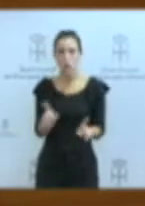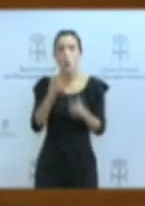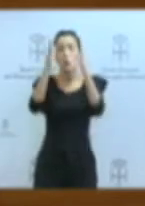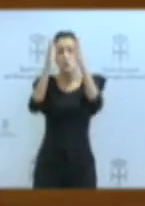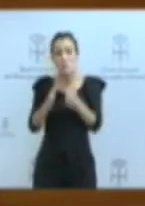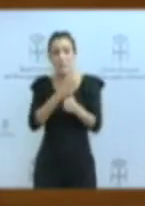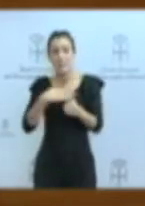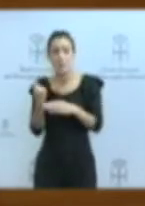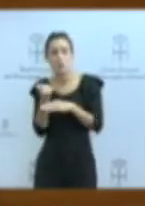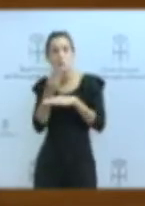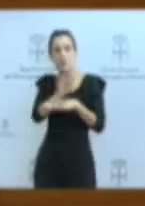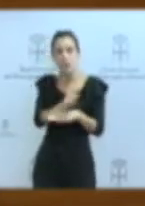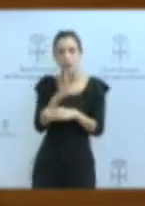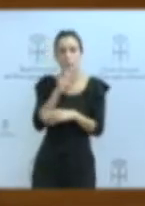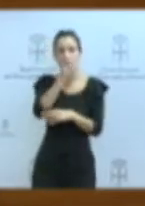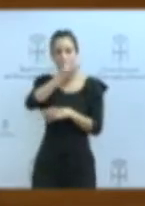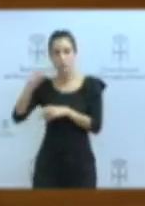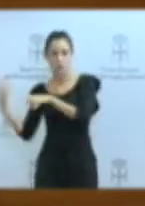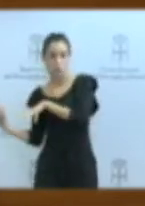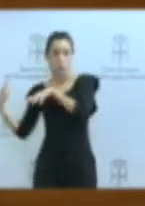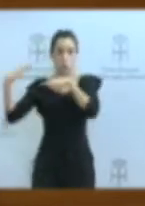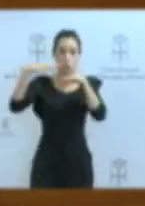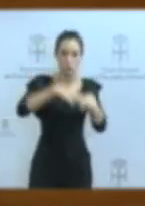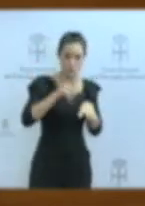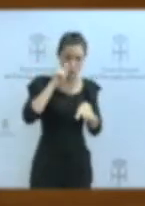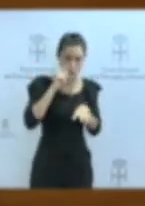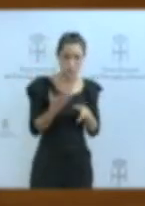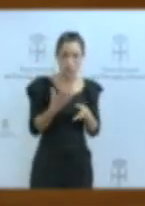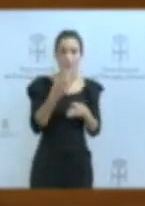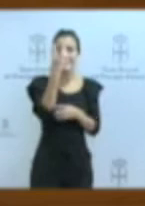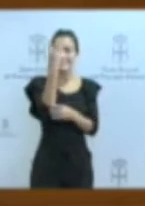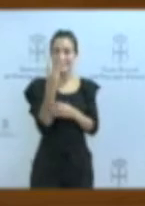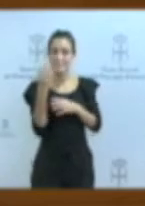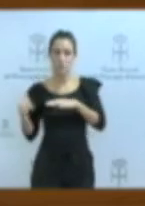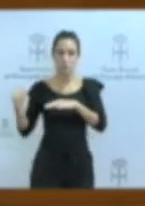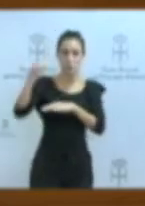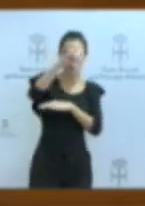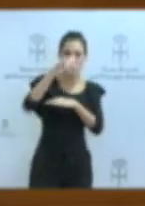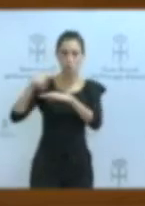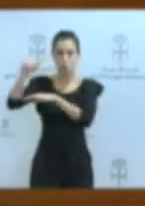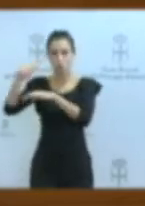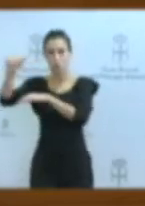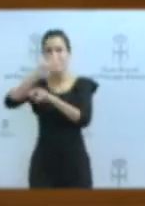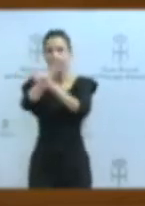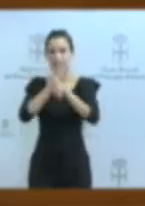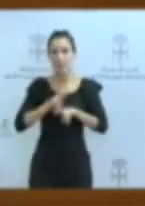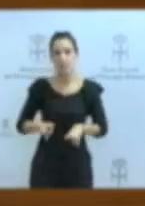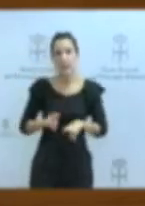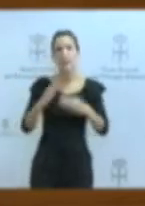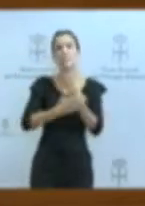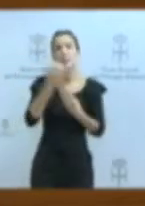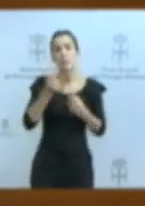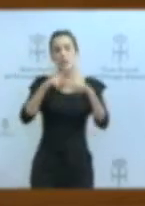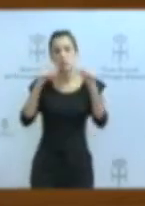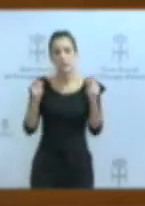fuera las tres rutas internacionales que demanda la Federación Asturiana de Empresarios. Eso lo sabemos porque